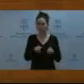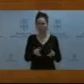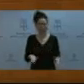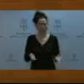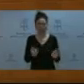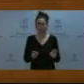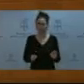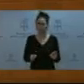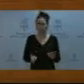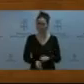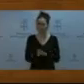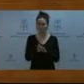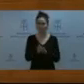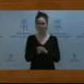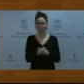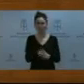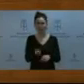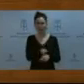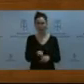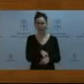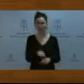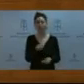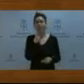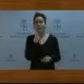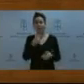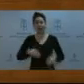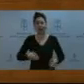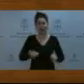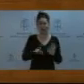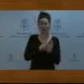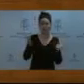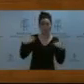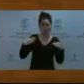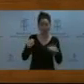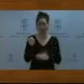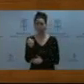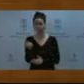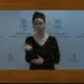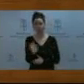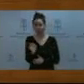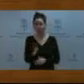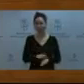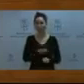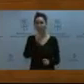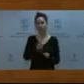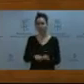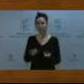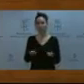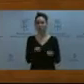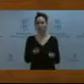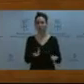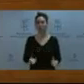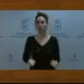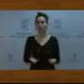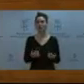continuamente, diciendo que no hay seguridad jurídica en su participación en los controles. Yo aún recuerdo cuando esta era una reivindicación histórica de